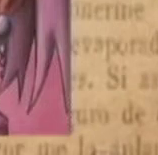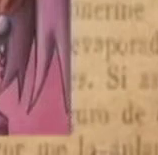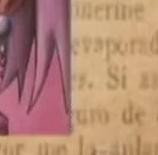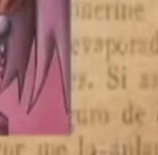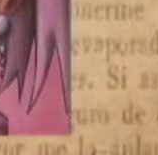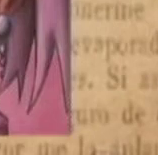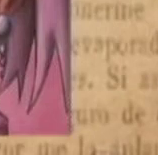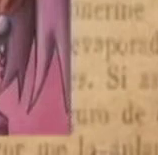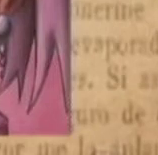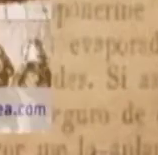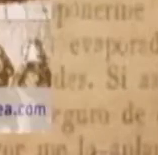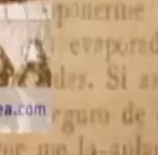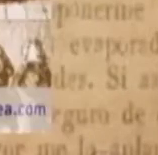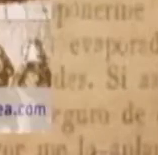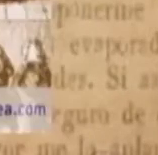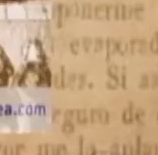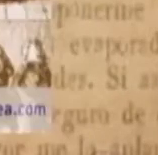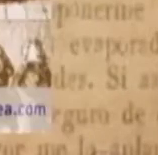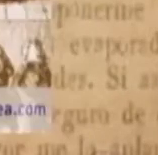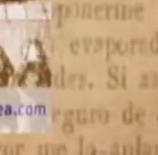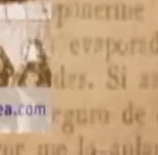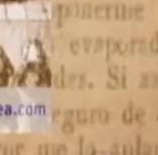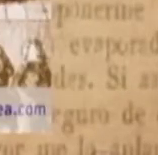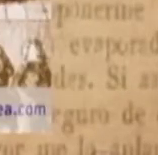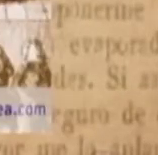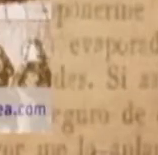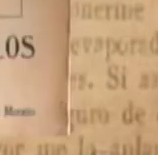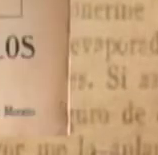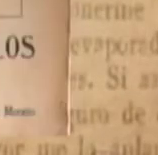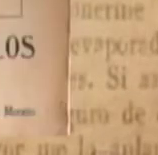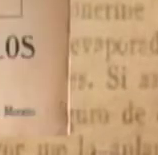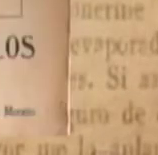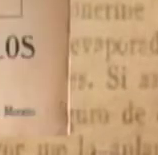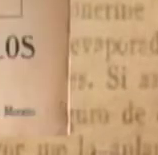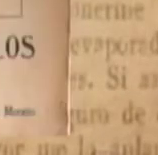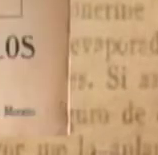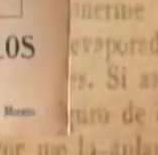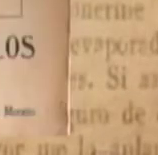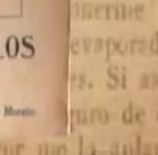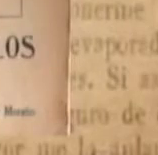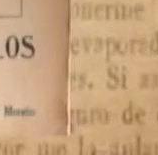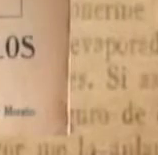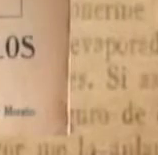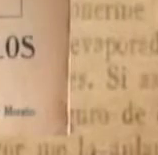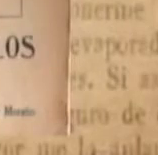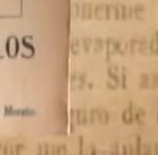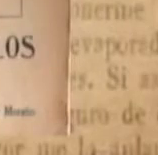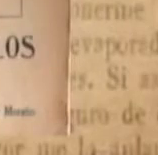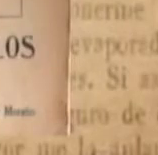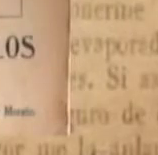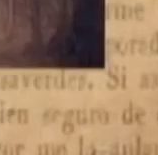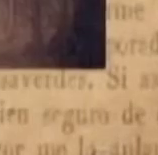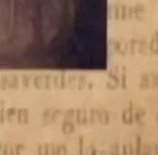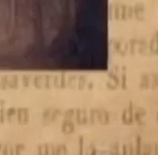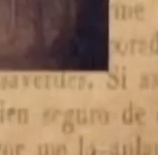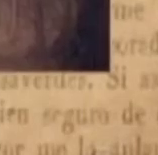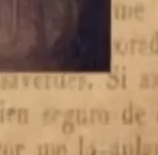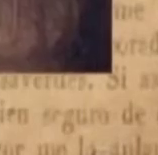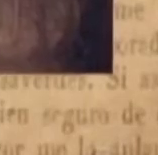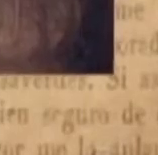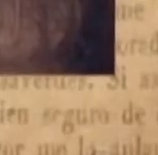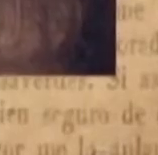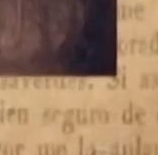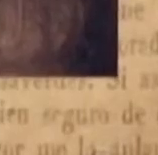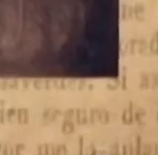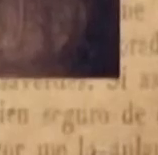La Escuela de las Mujeres, Tartufo, Don Juan, El Misántropo y El Médico a Palos. Los médicos no